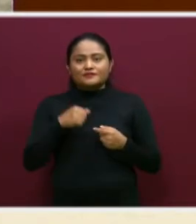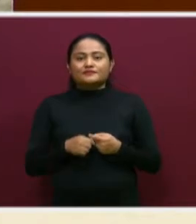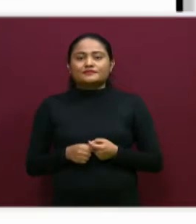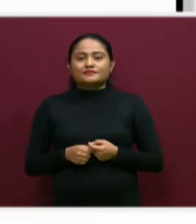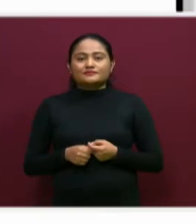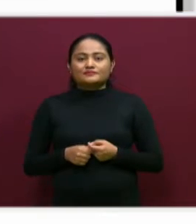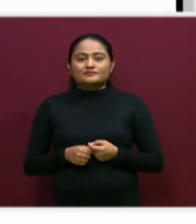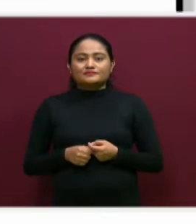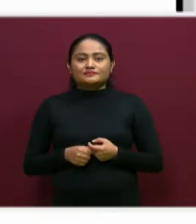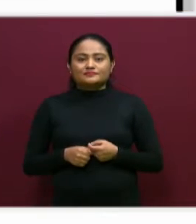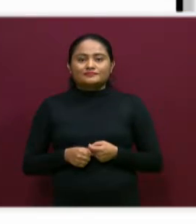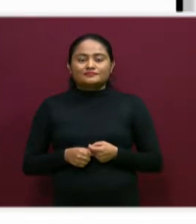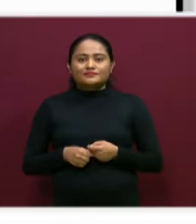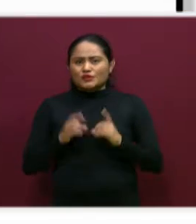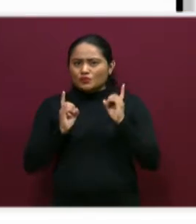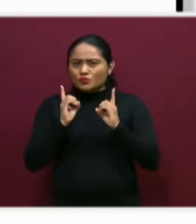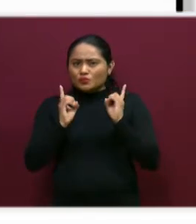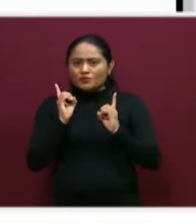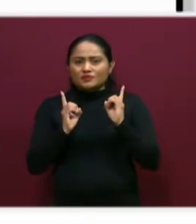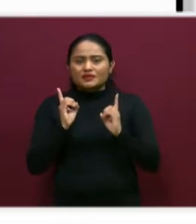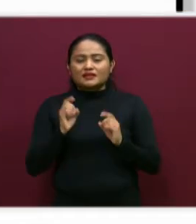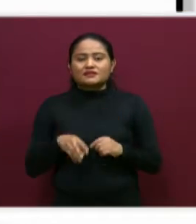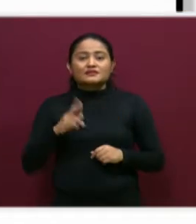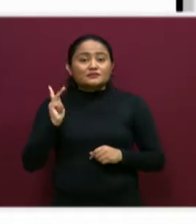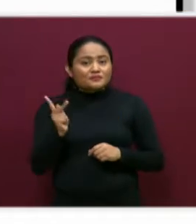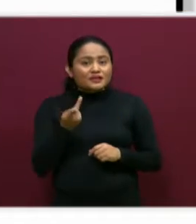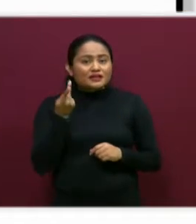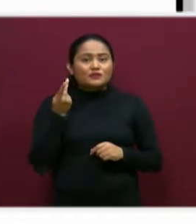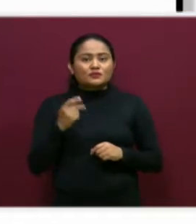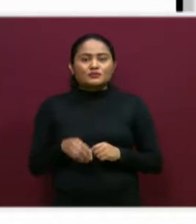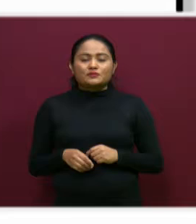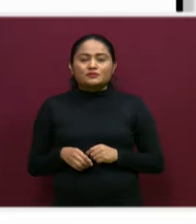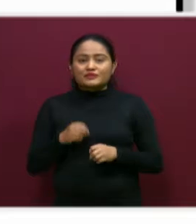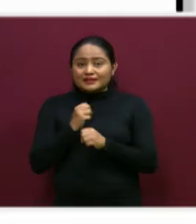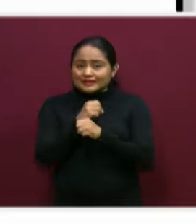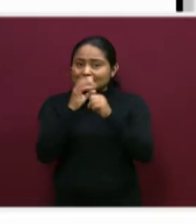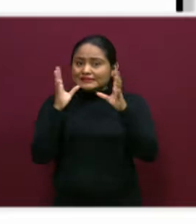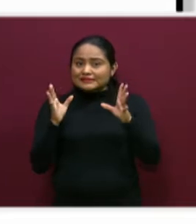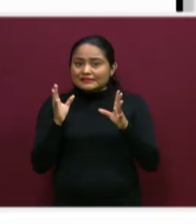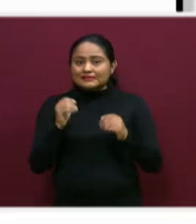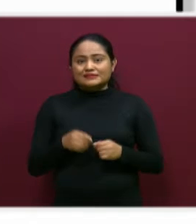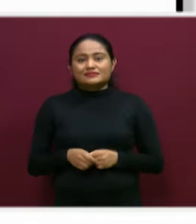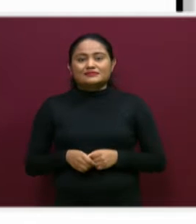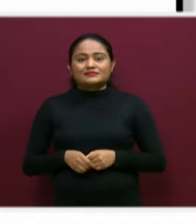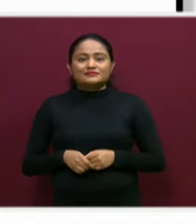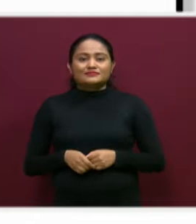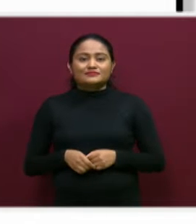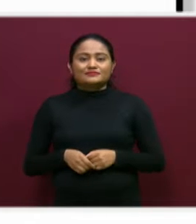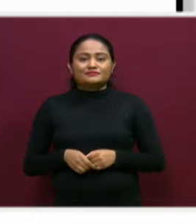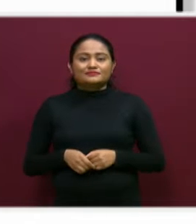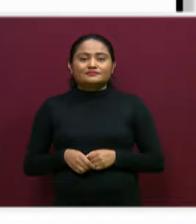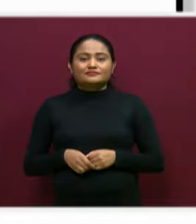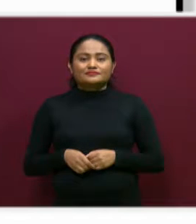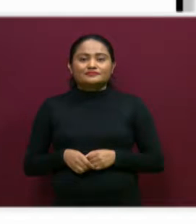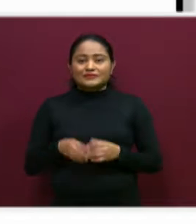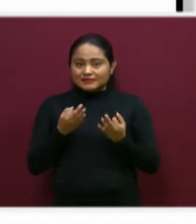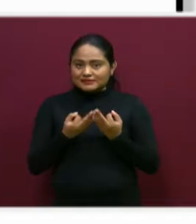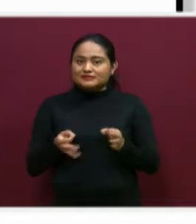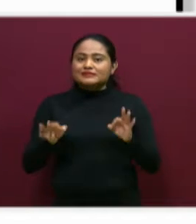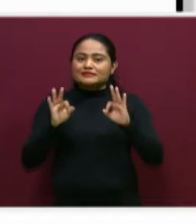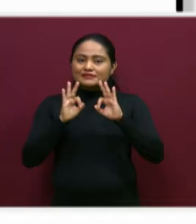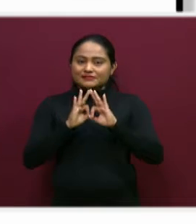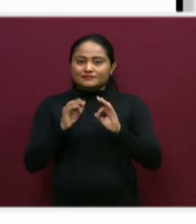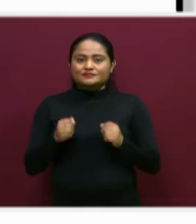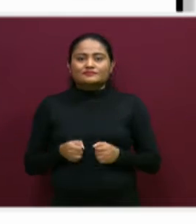por si tiene alguna duda alguna situación alguna pregunta algo que tenga pendiente bueno pues es importante que tenga